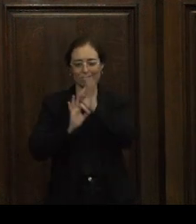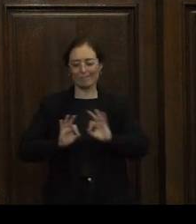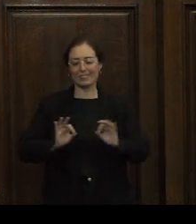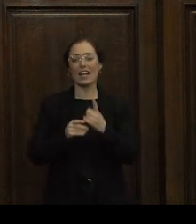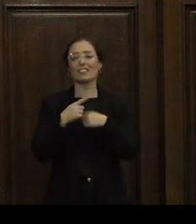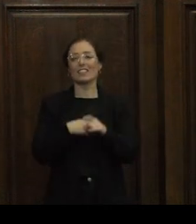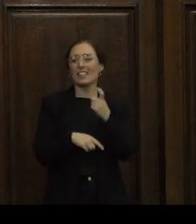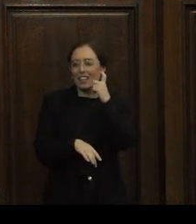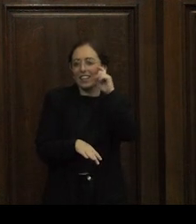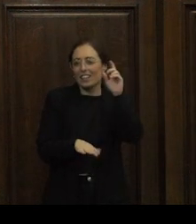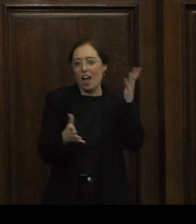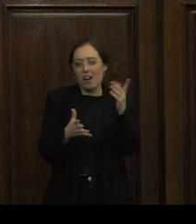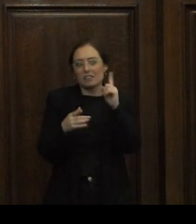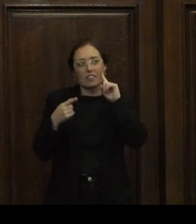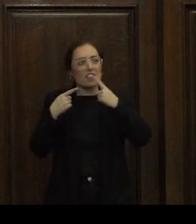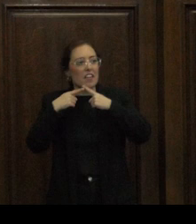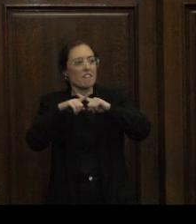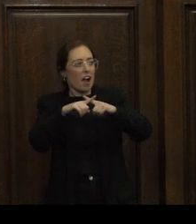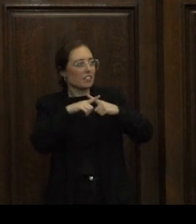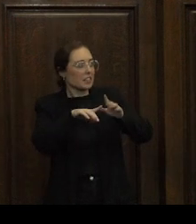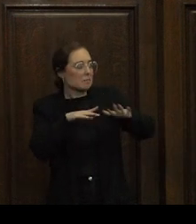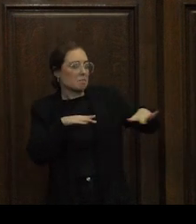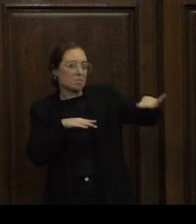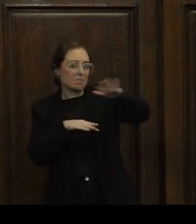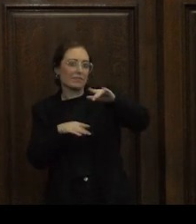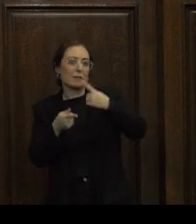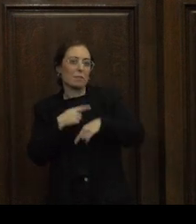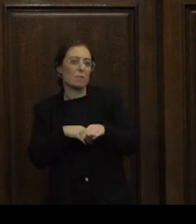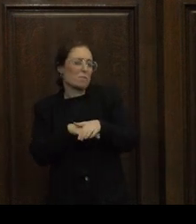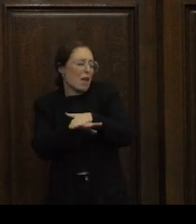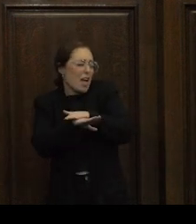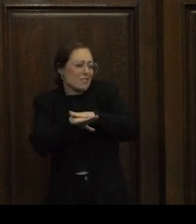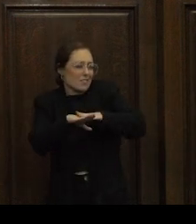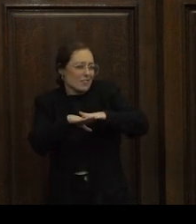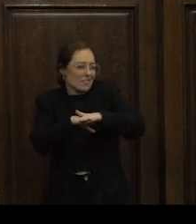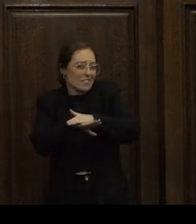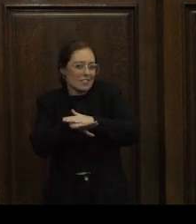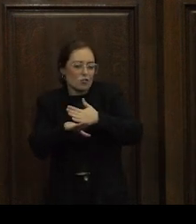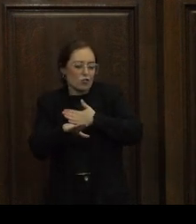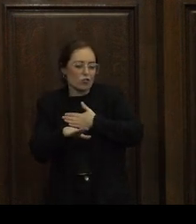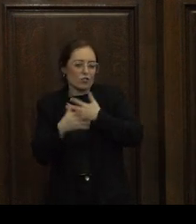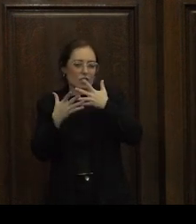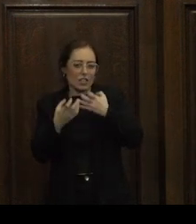es que tengamos un tiempito para debate. Pero básicamente lo que les quería